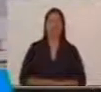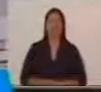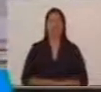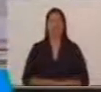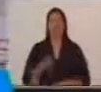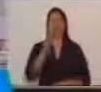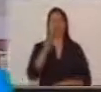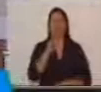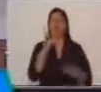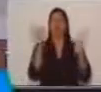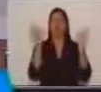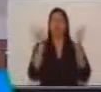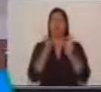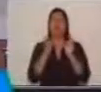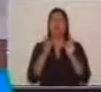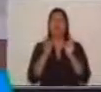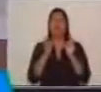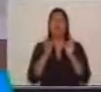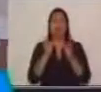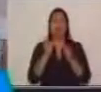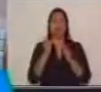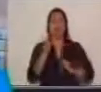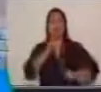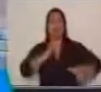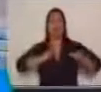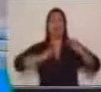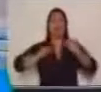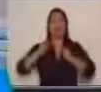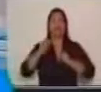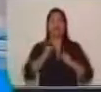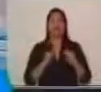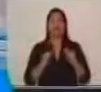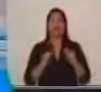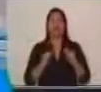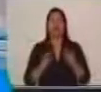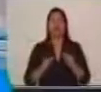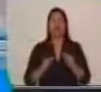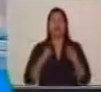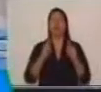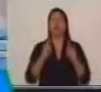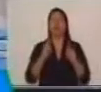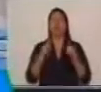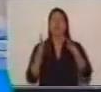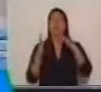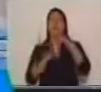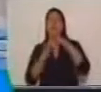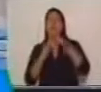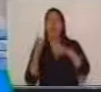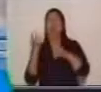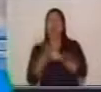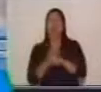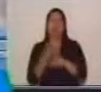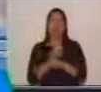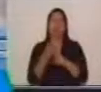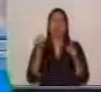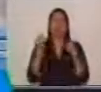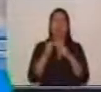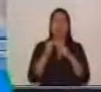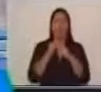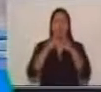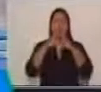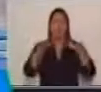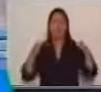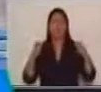manifestación artística basada en el uso de la palabra y del lenguaje, tanto